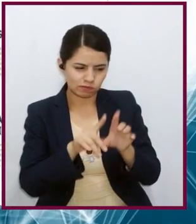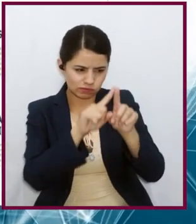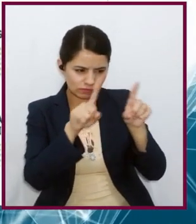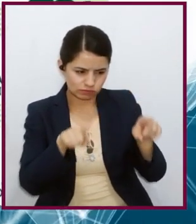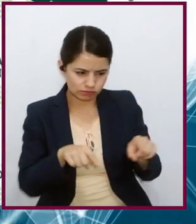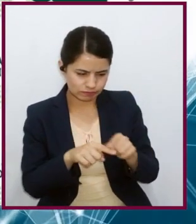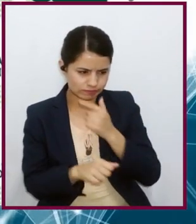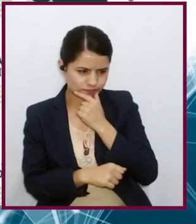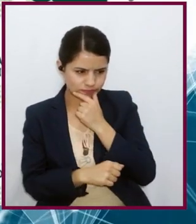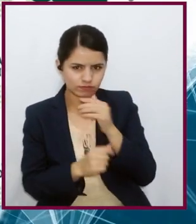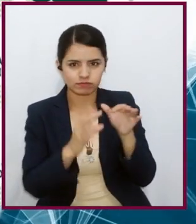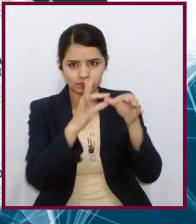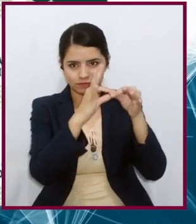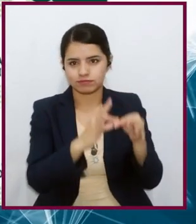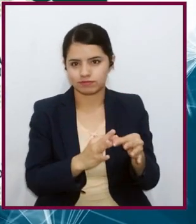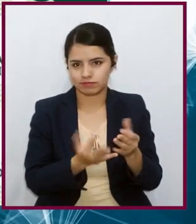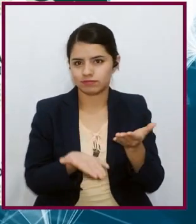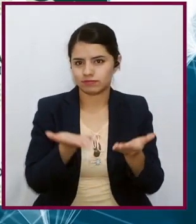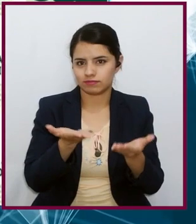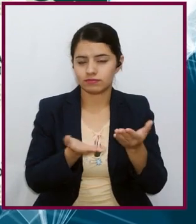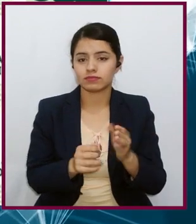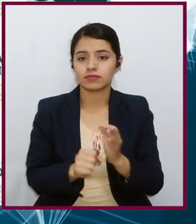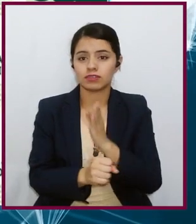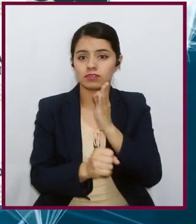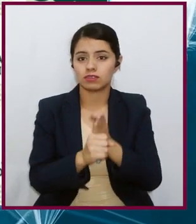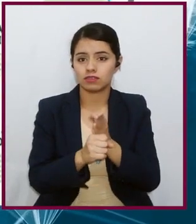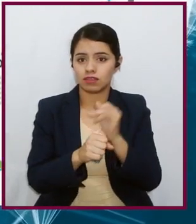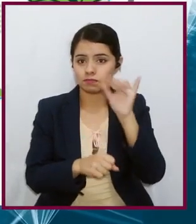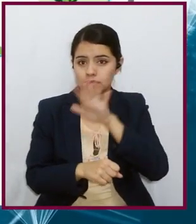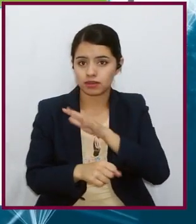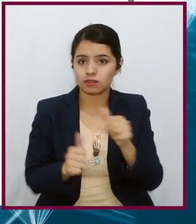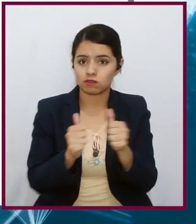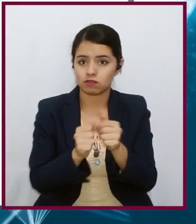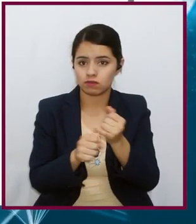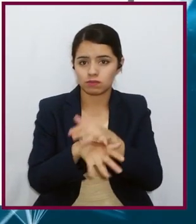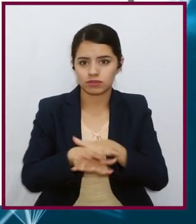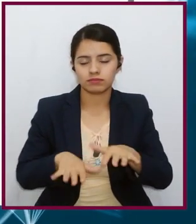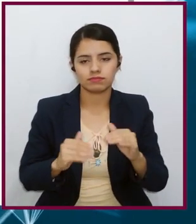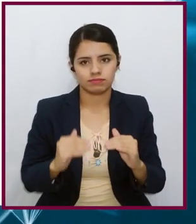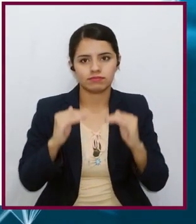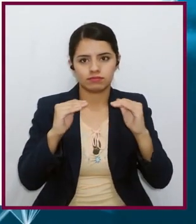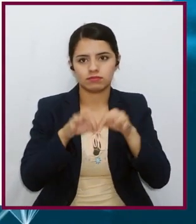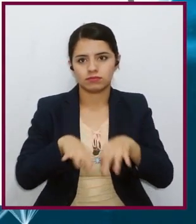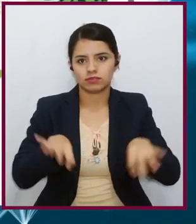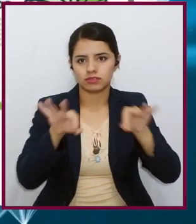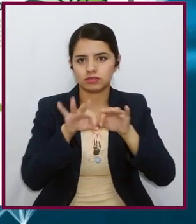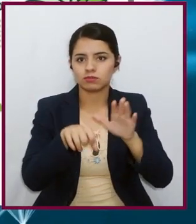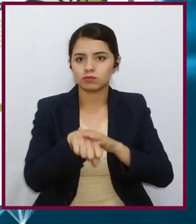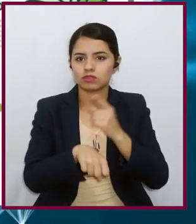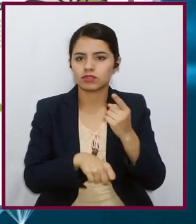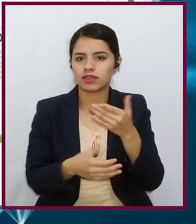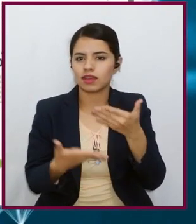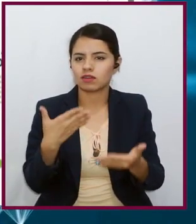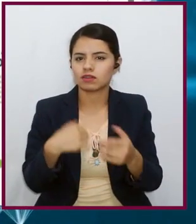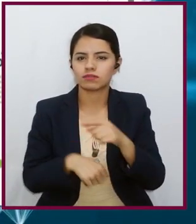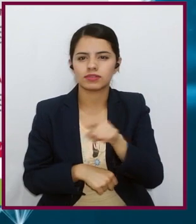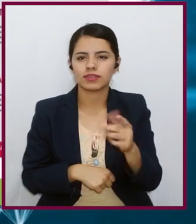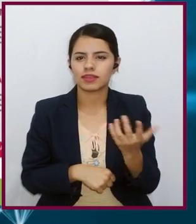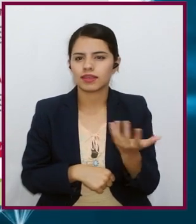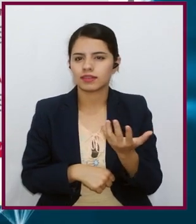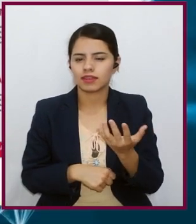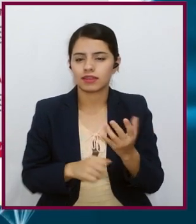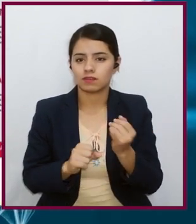utilizar bordes, donde nosotros vamos a saber hasta dónde vamos a llegar, y mencionarles también que el título de nuestra infografía va a ser